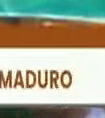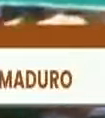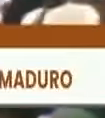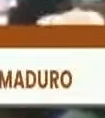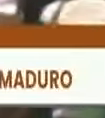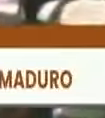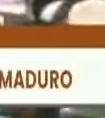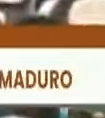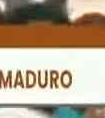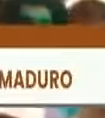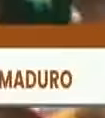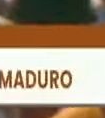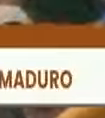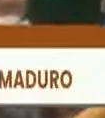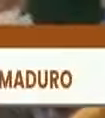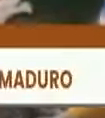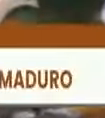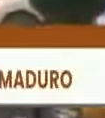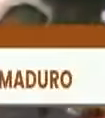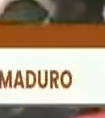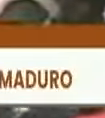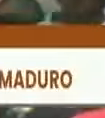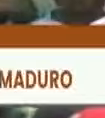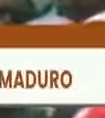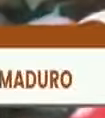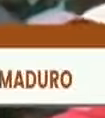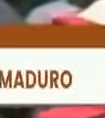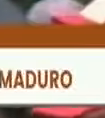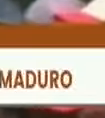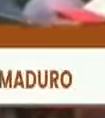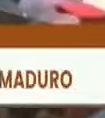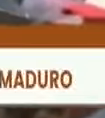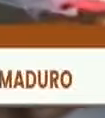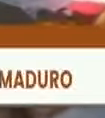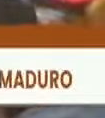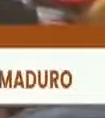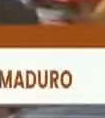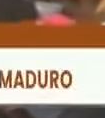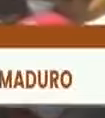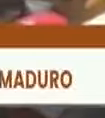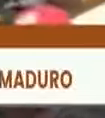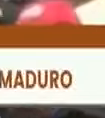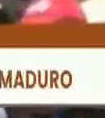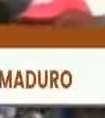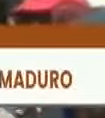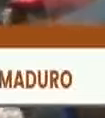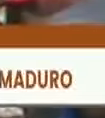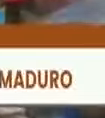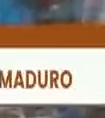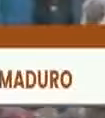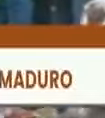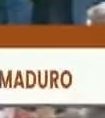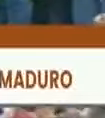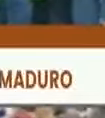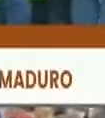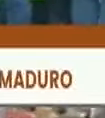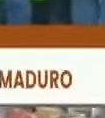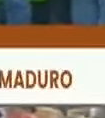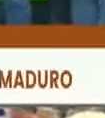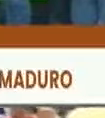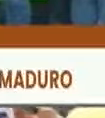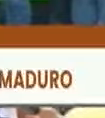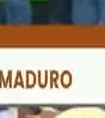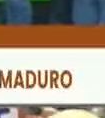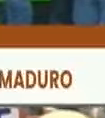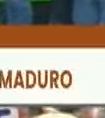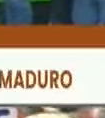vicepresidente de nuestro partido, tenga usted también el mensaje de este pueblo que hoy le dice